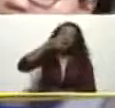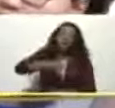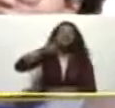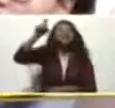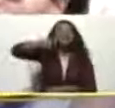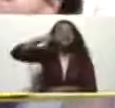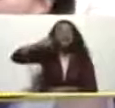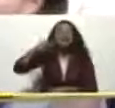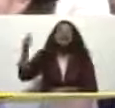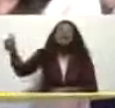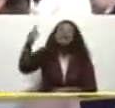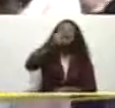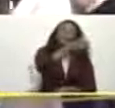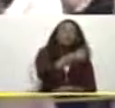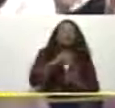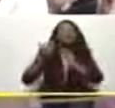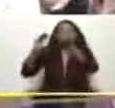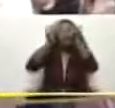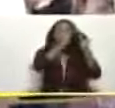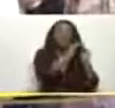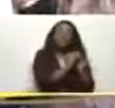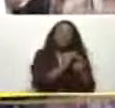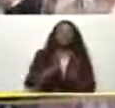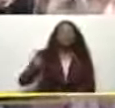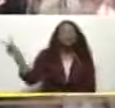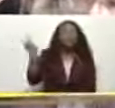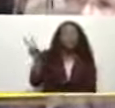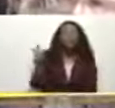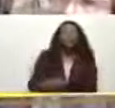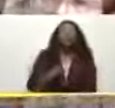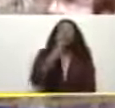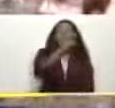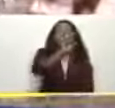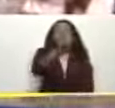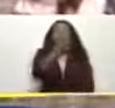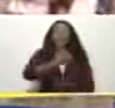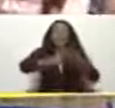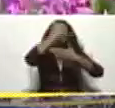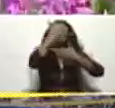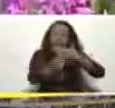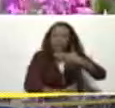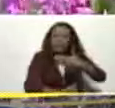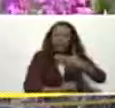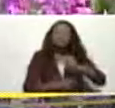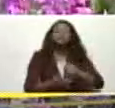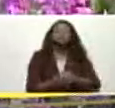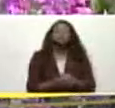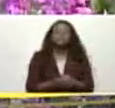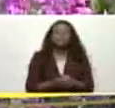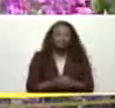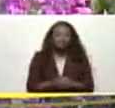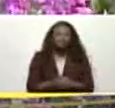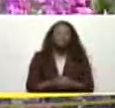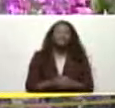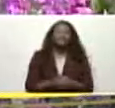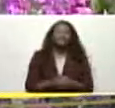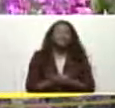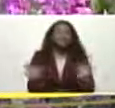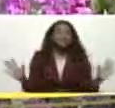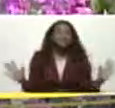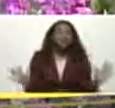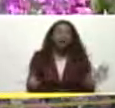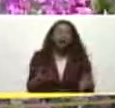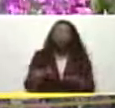las necesidades de transformación y cambio de Venezuela. 210 proyectos que no